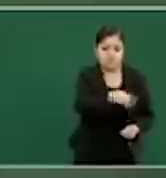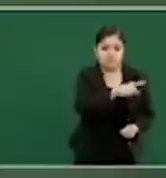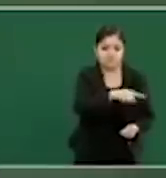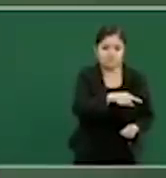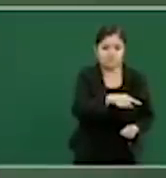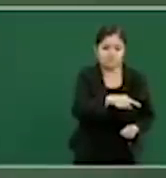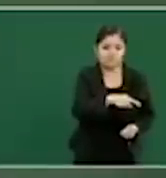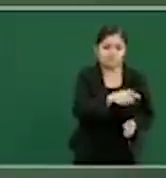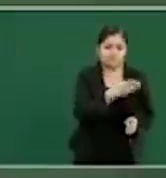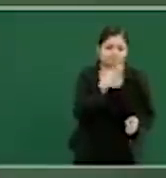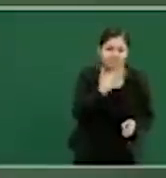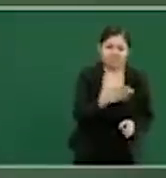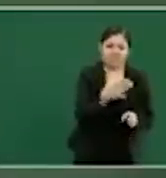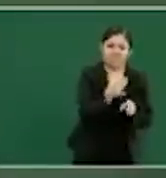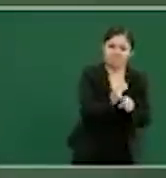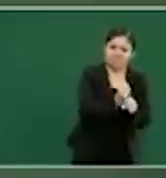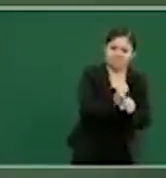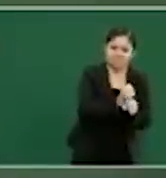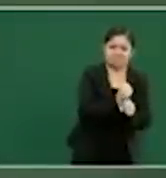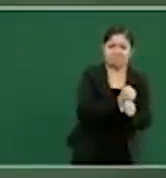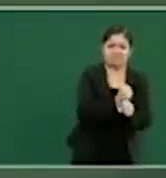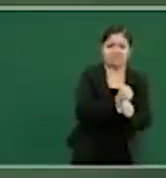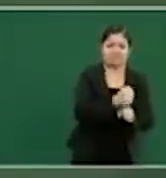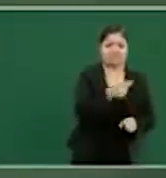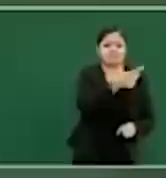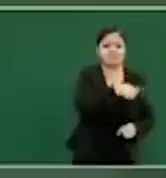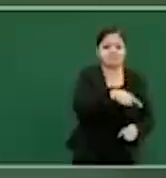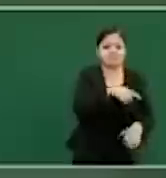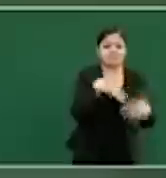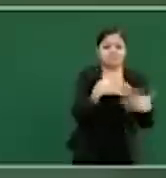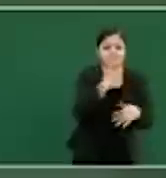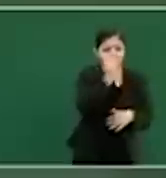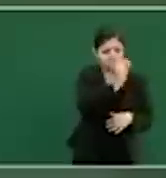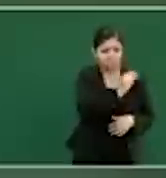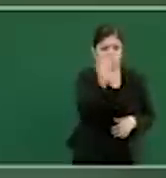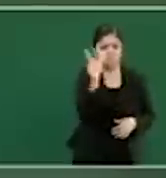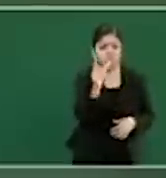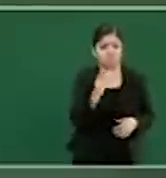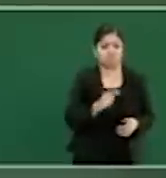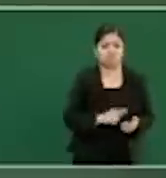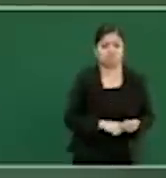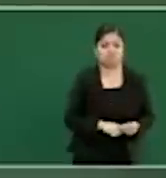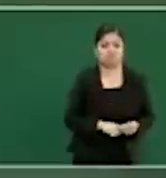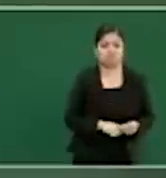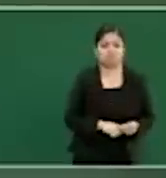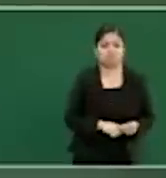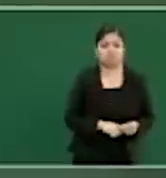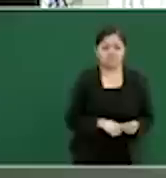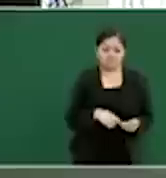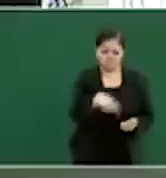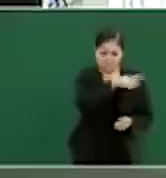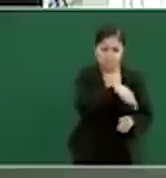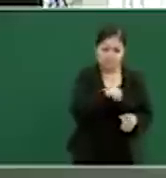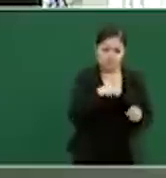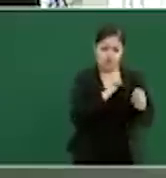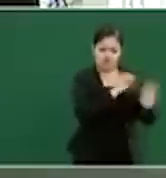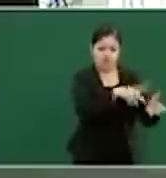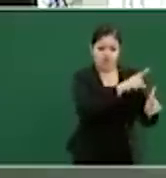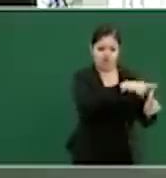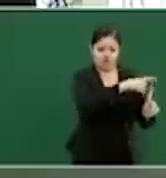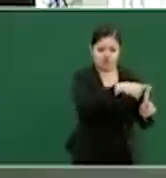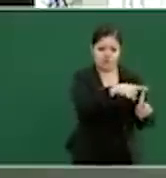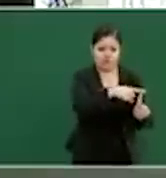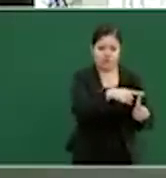muy buenos investigadores, son mirones profesionales, se los dejo de tarea.